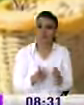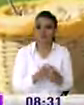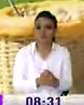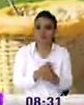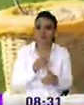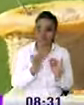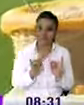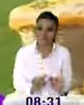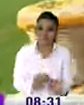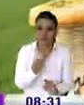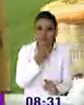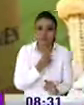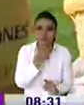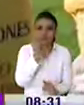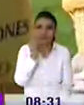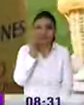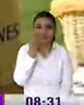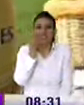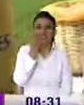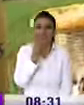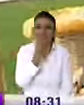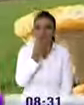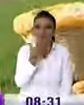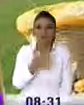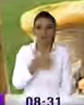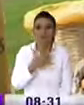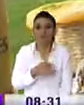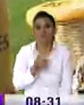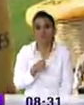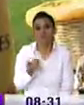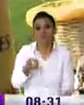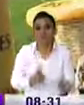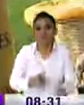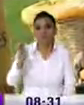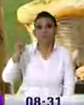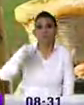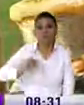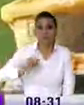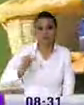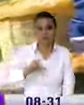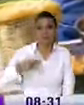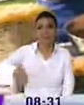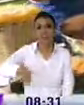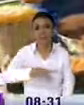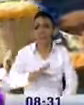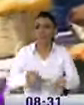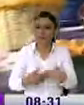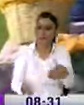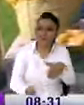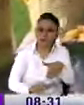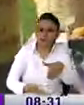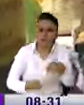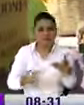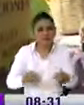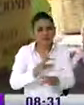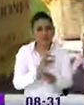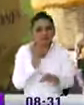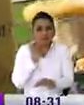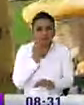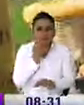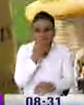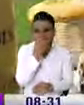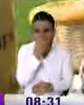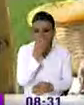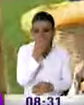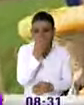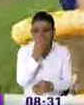aquí probando ese riquísimo plato porque son precios obviamente muy módicos y ellos lo hacen de la manera muy, muy exquisita y por supuesto